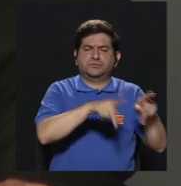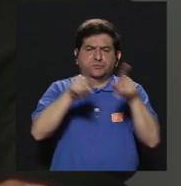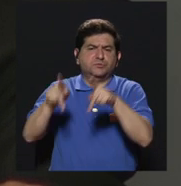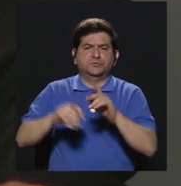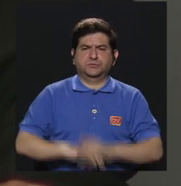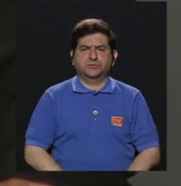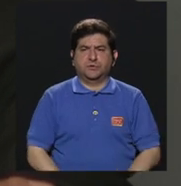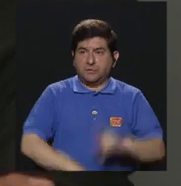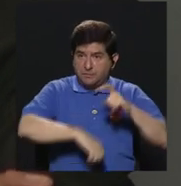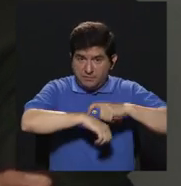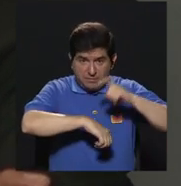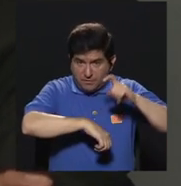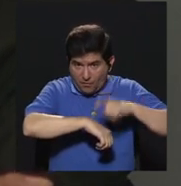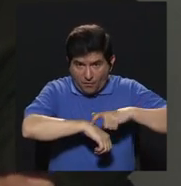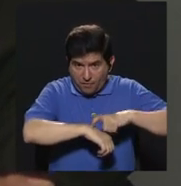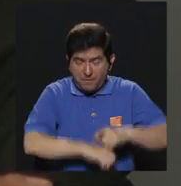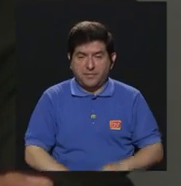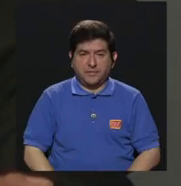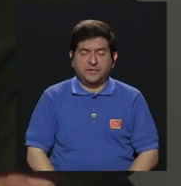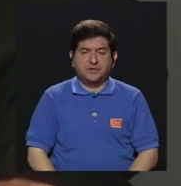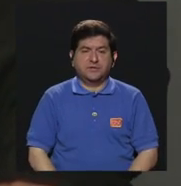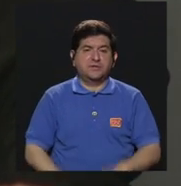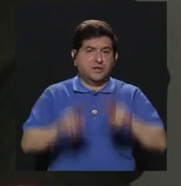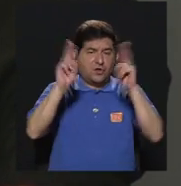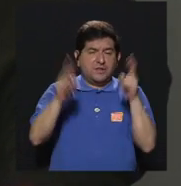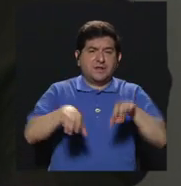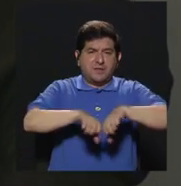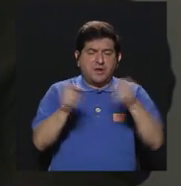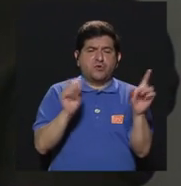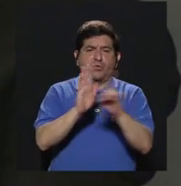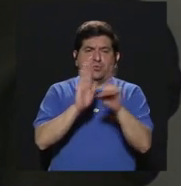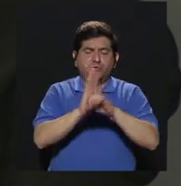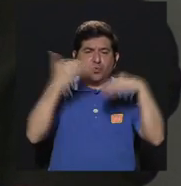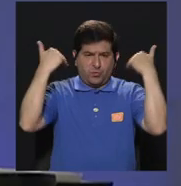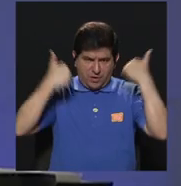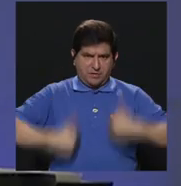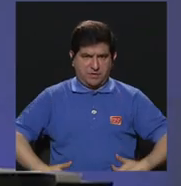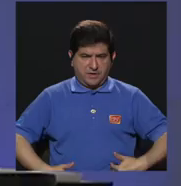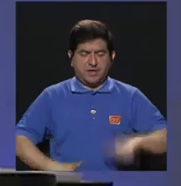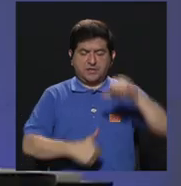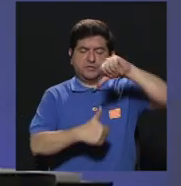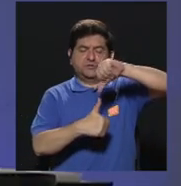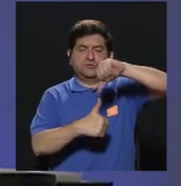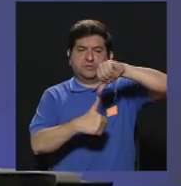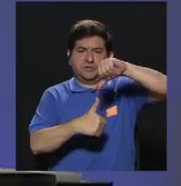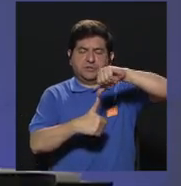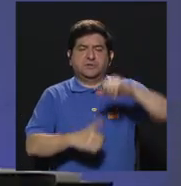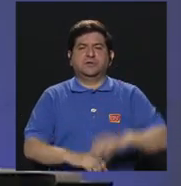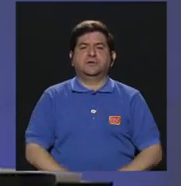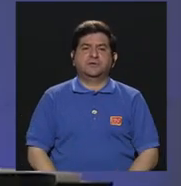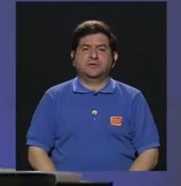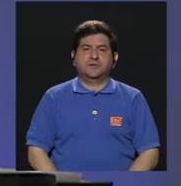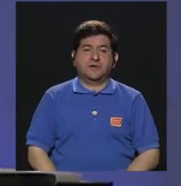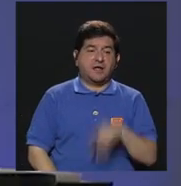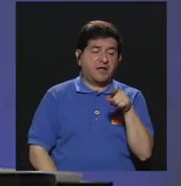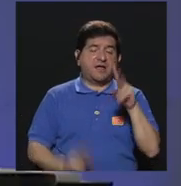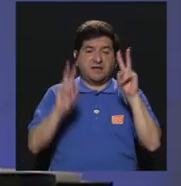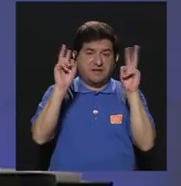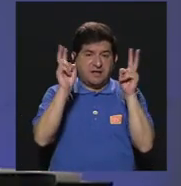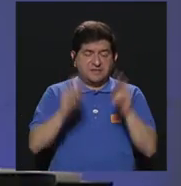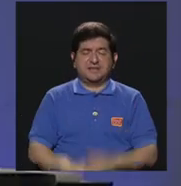personas en momentos en el que el tema de la violación de los derechos humanos en Centroamérica